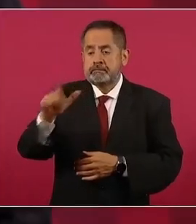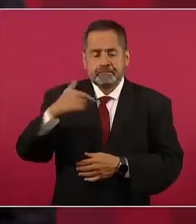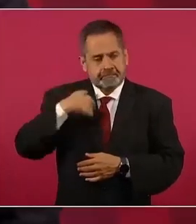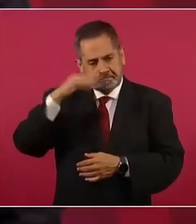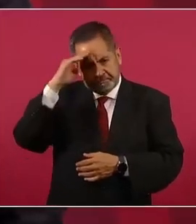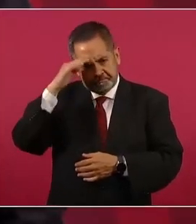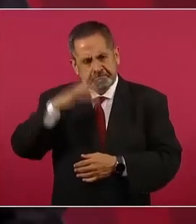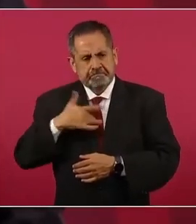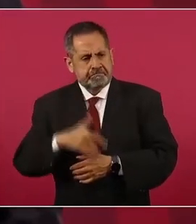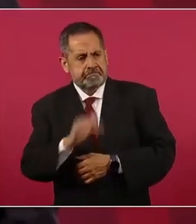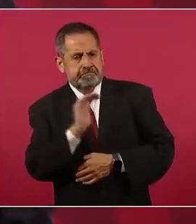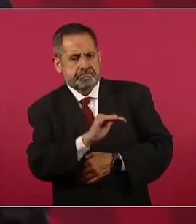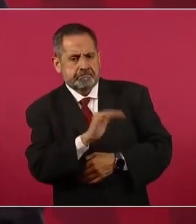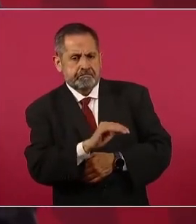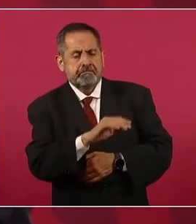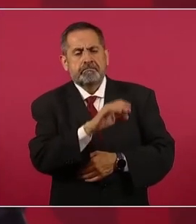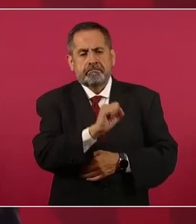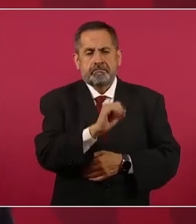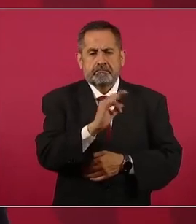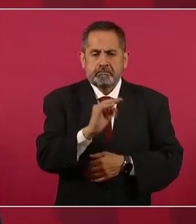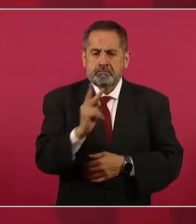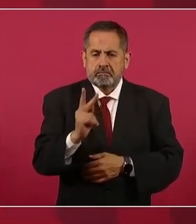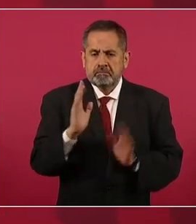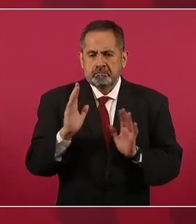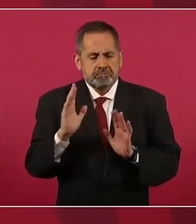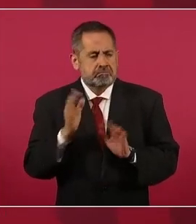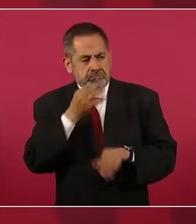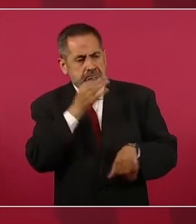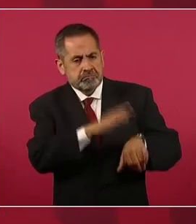vea conveniente, una vista a la